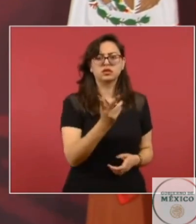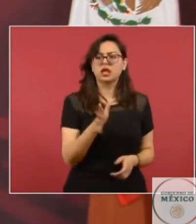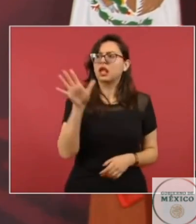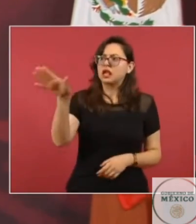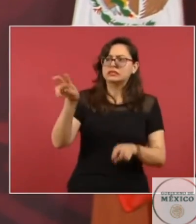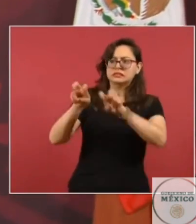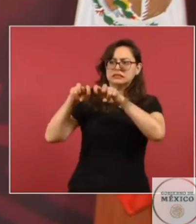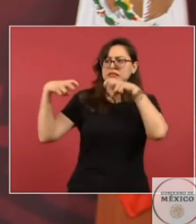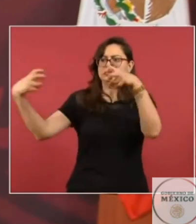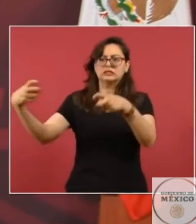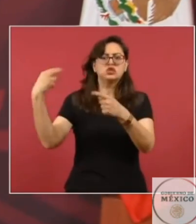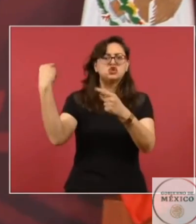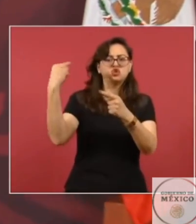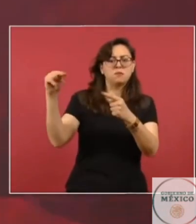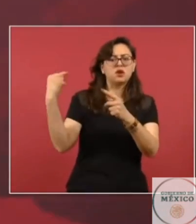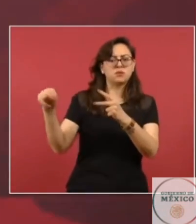los ministros,